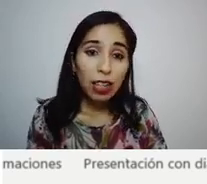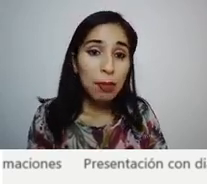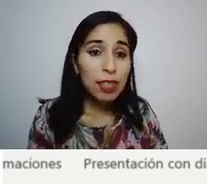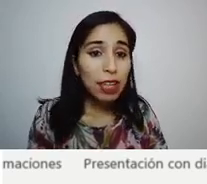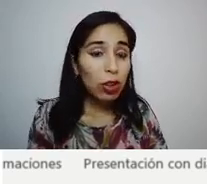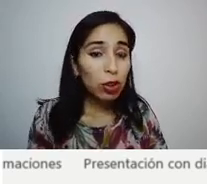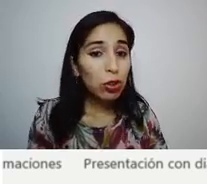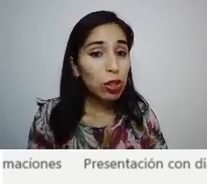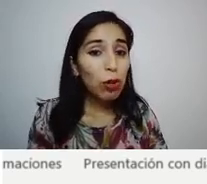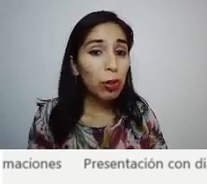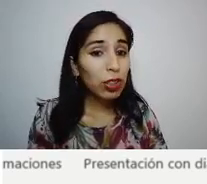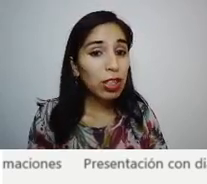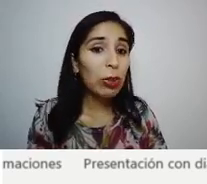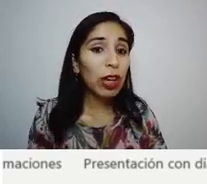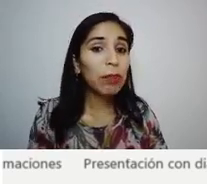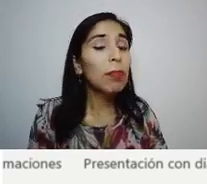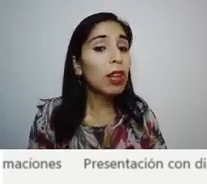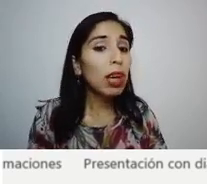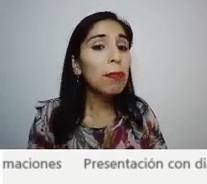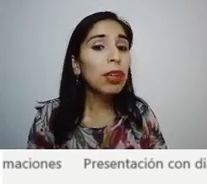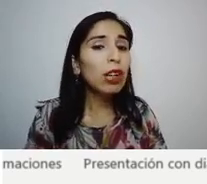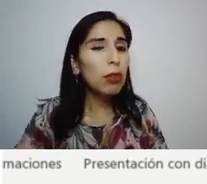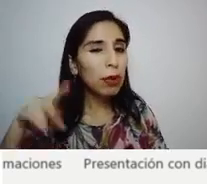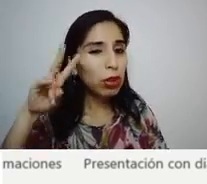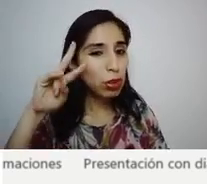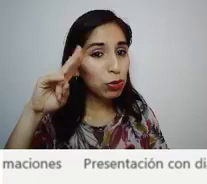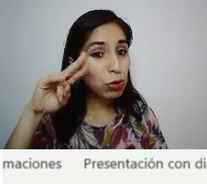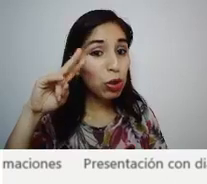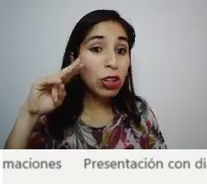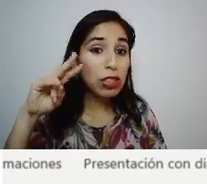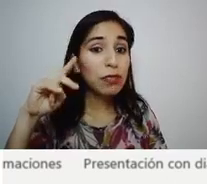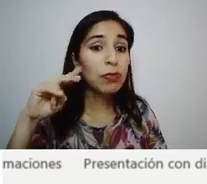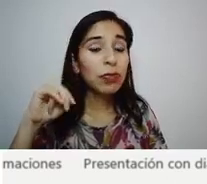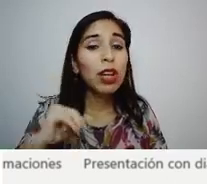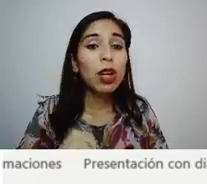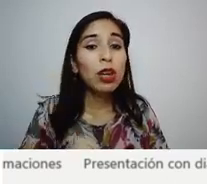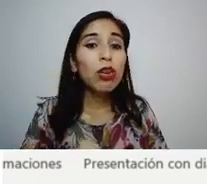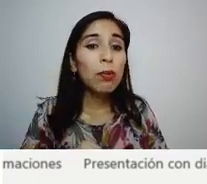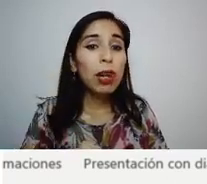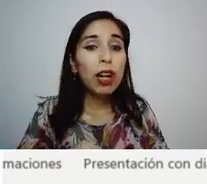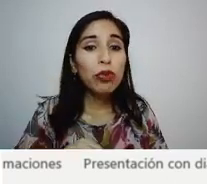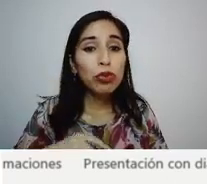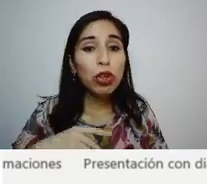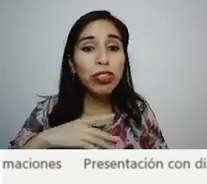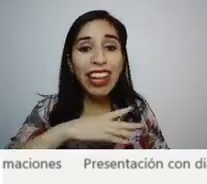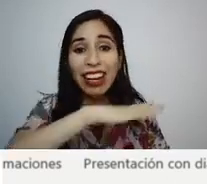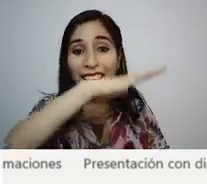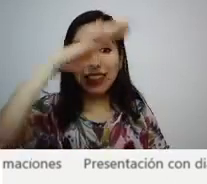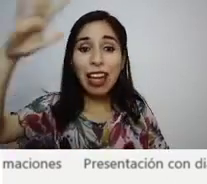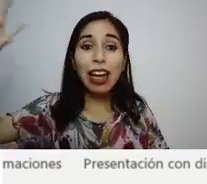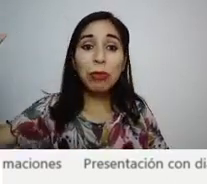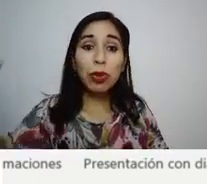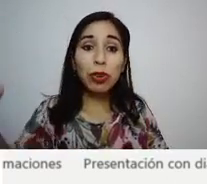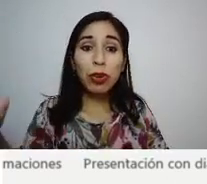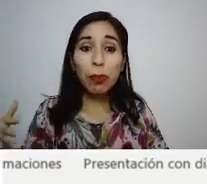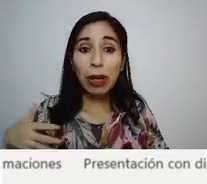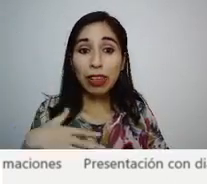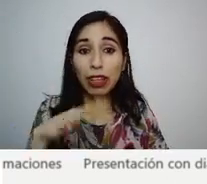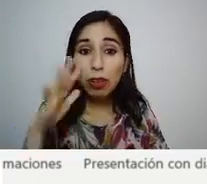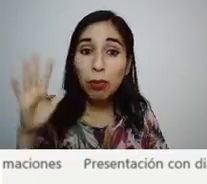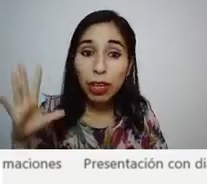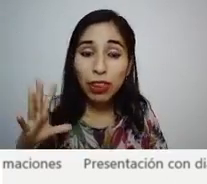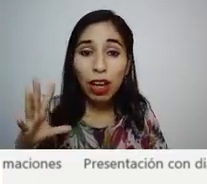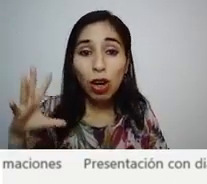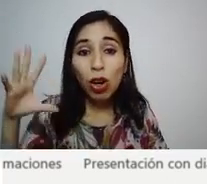y también se le conoce como restaurar por qué porque cumple dos funciones cumplen la función de agrandar a modo